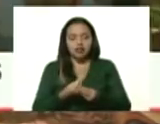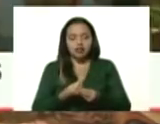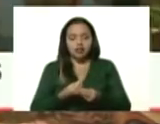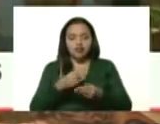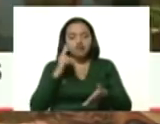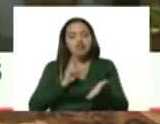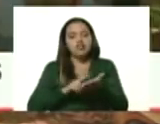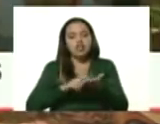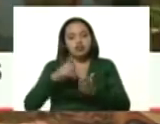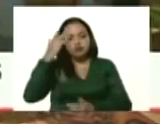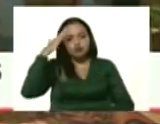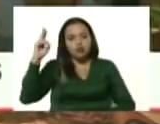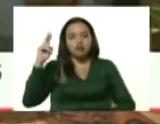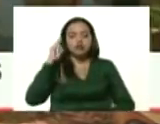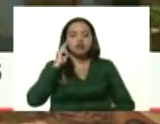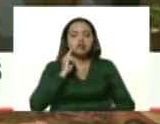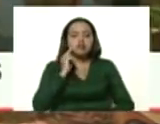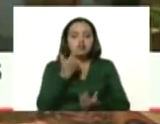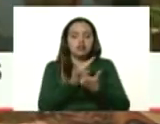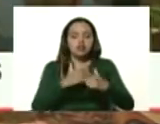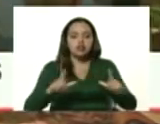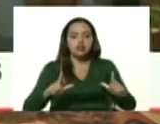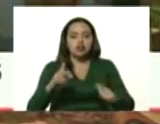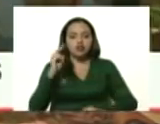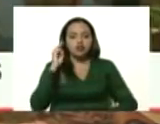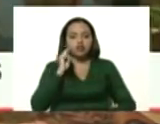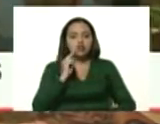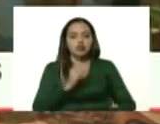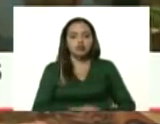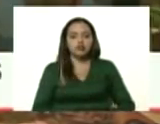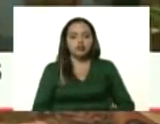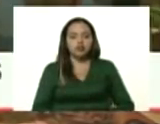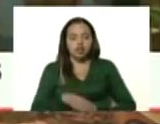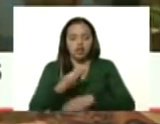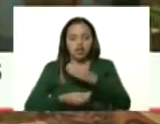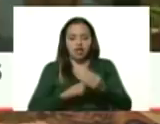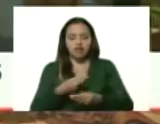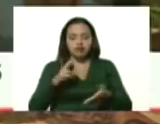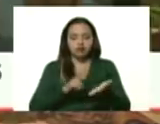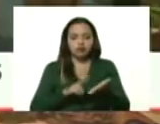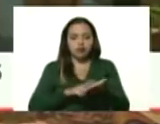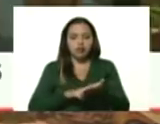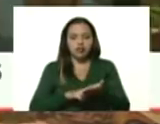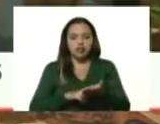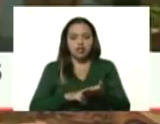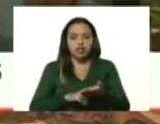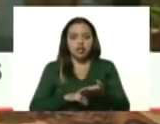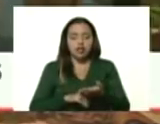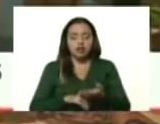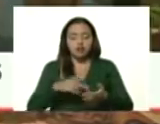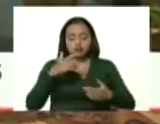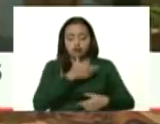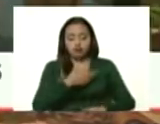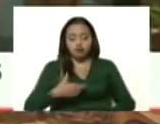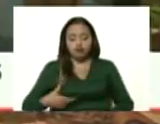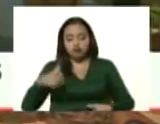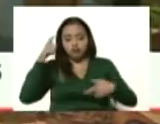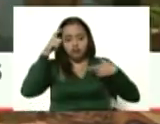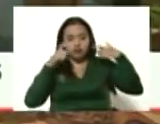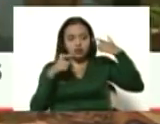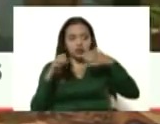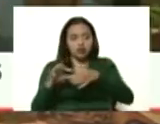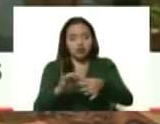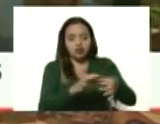de nuestro libertador Simón Bolívar. La materialización del sueño de nuestro invicto comandante supremo Hugo Chávez. La unión